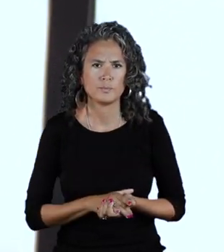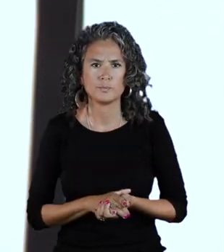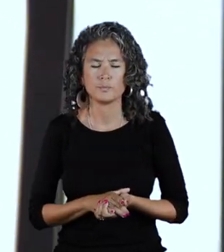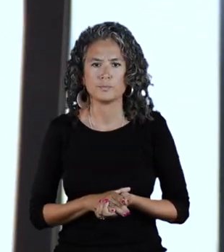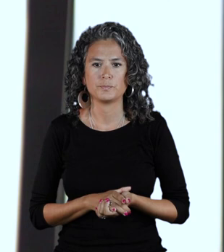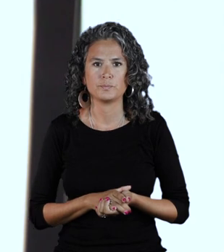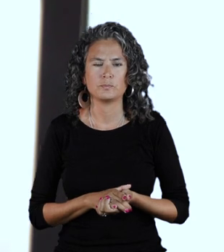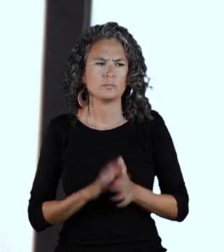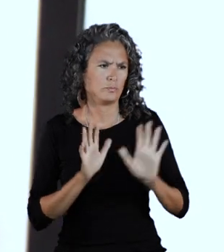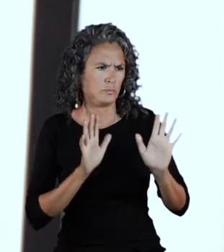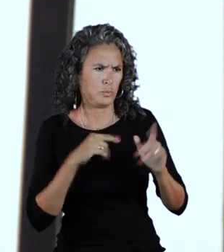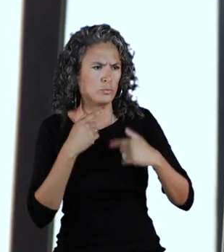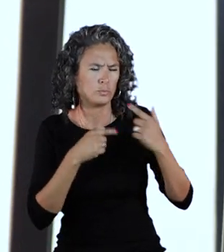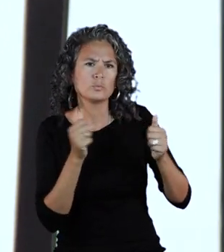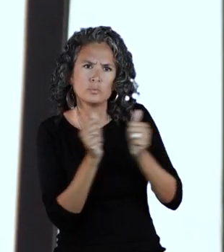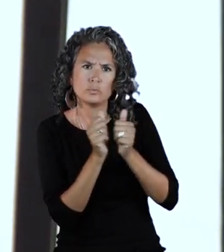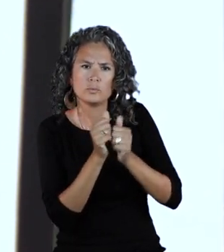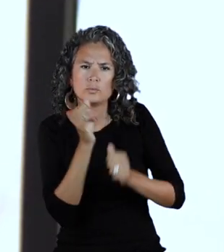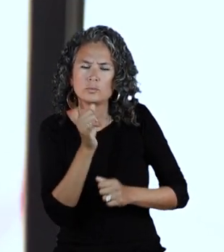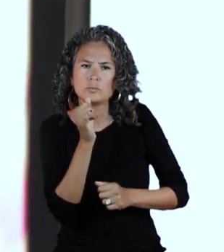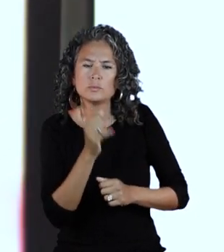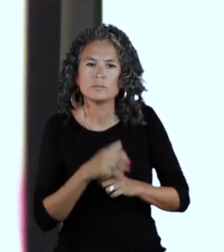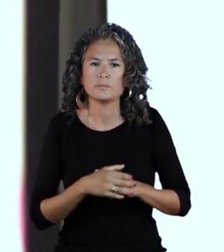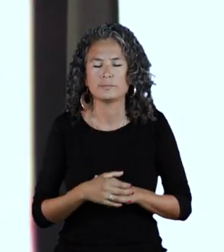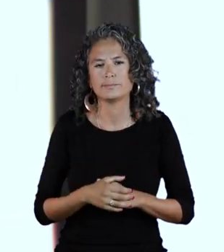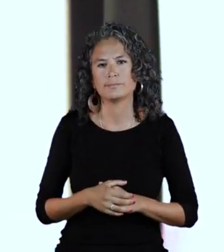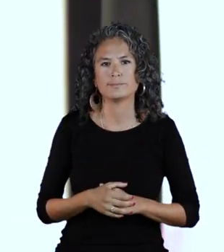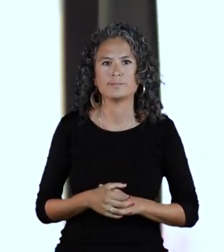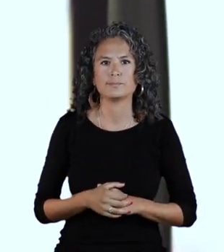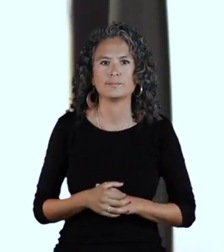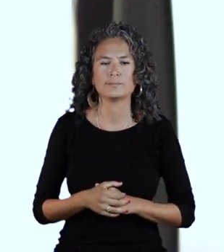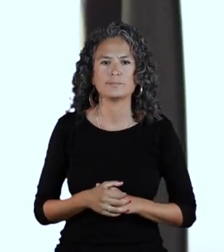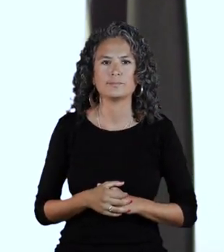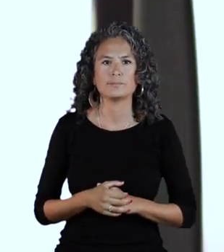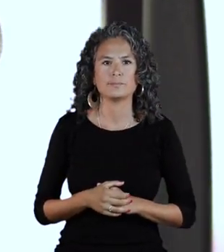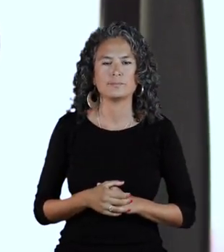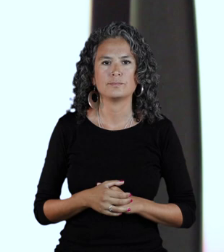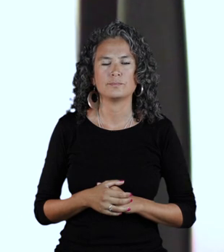yo te amo. No, vamos a estar juntos.